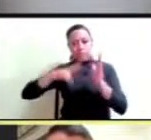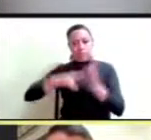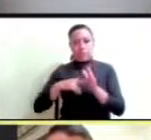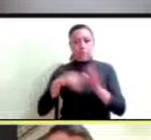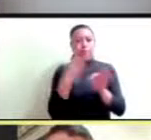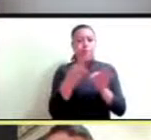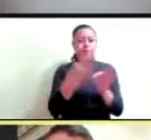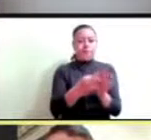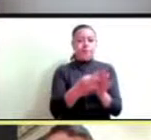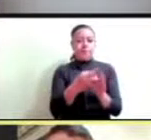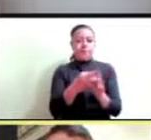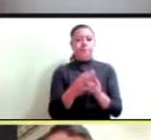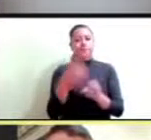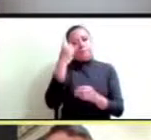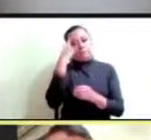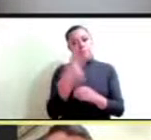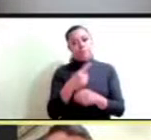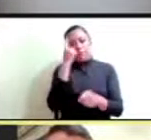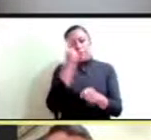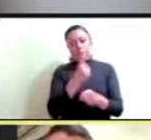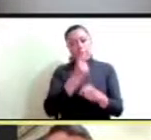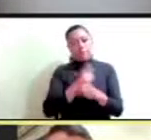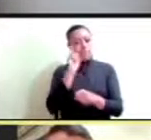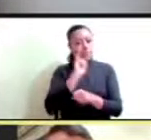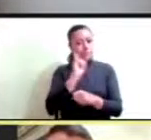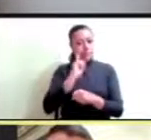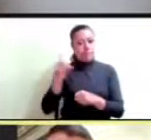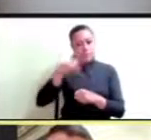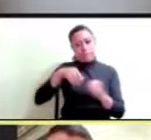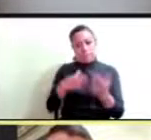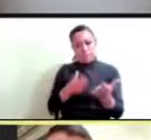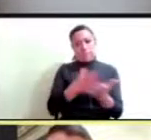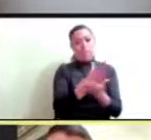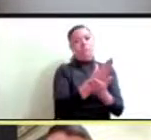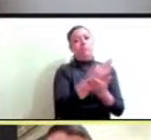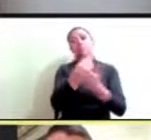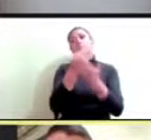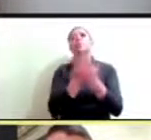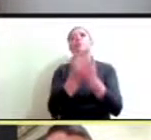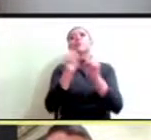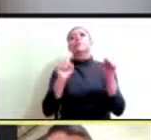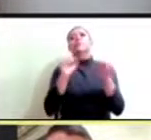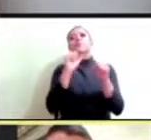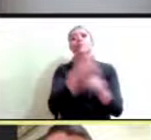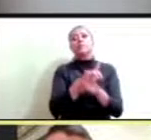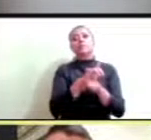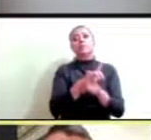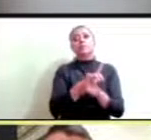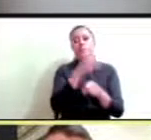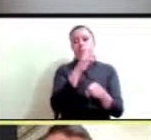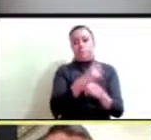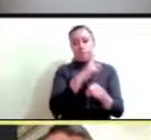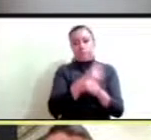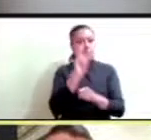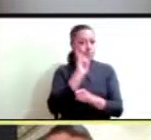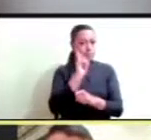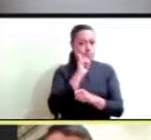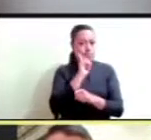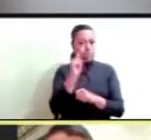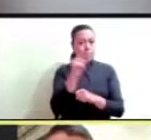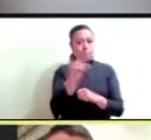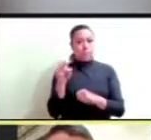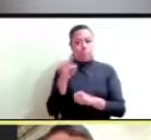las mujeres accedan a los programas sociales. Y primero sean las mujeres y después los hombres. Ya